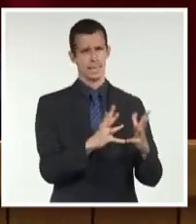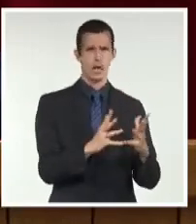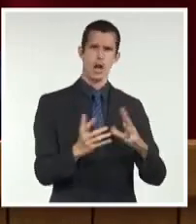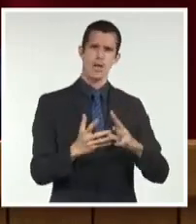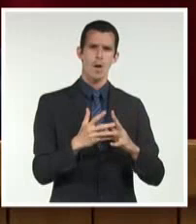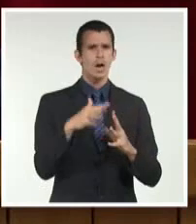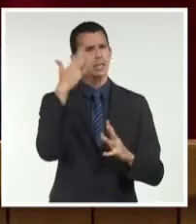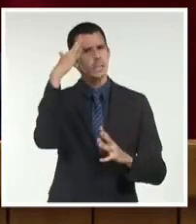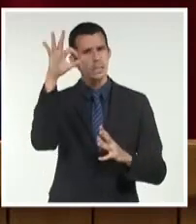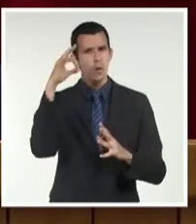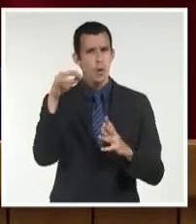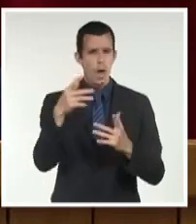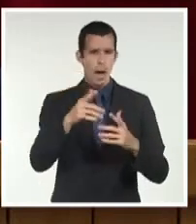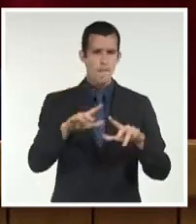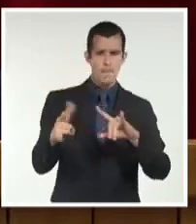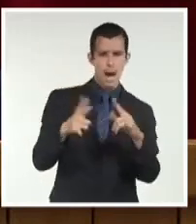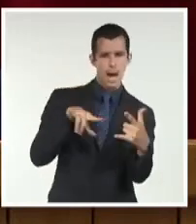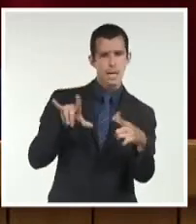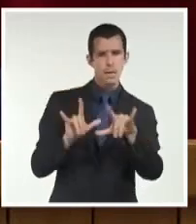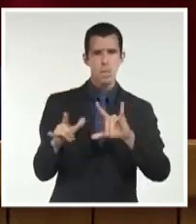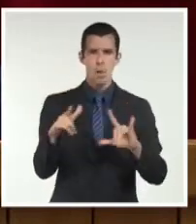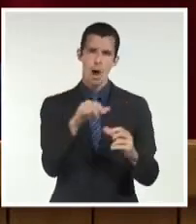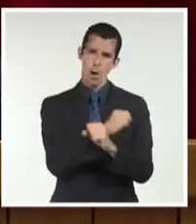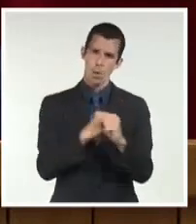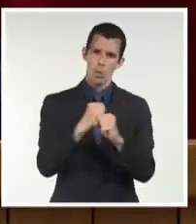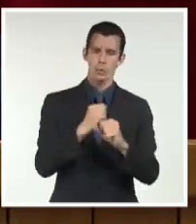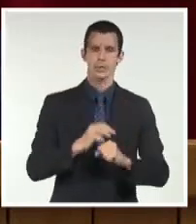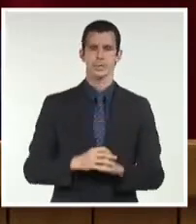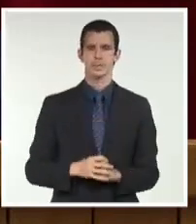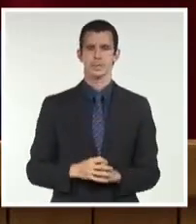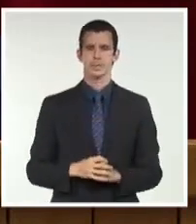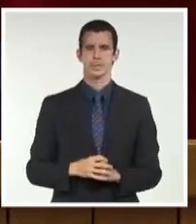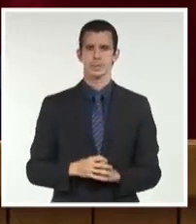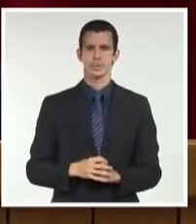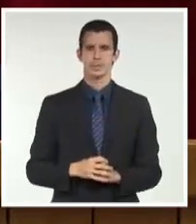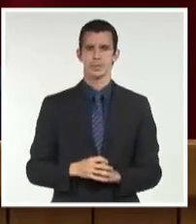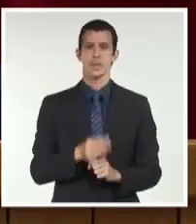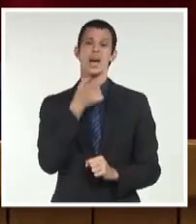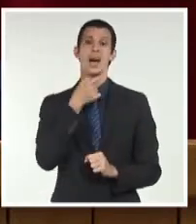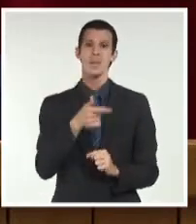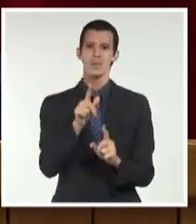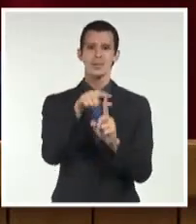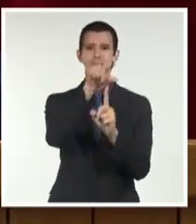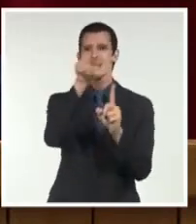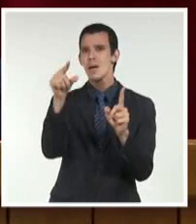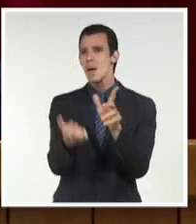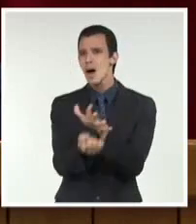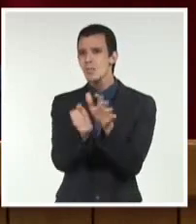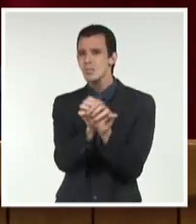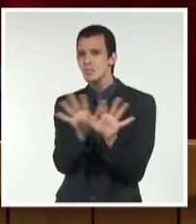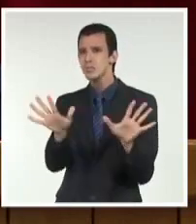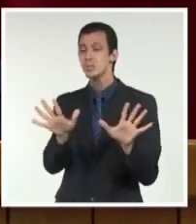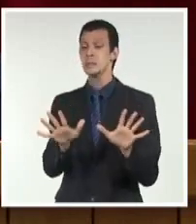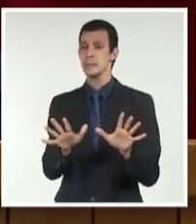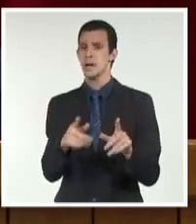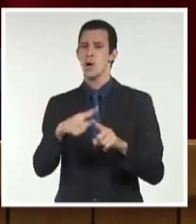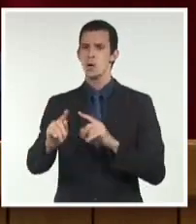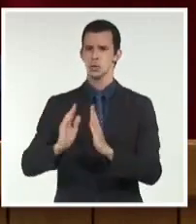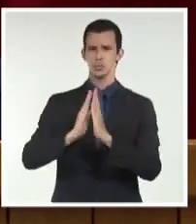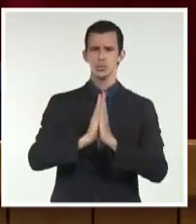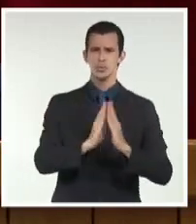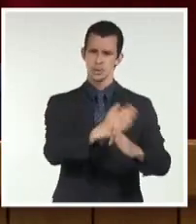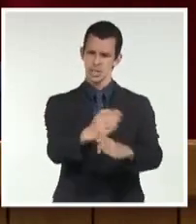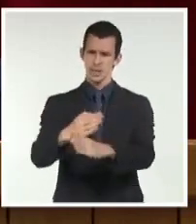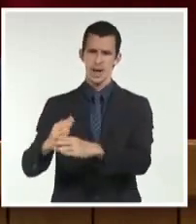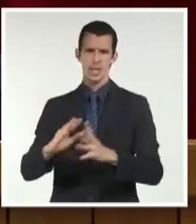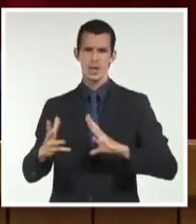política. Manipula con oportunismo temas sensibles como el terrorismo, la religión, los derechos